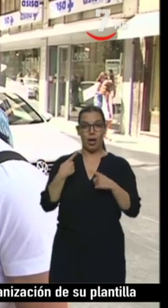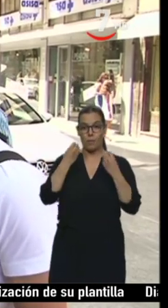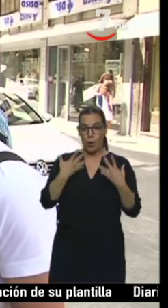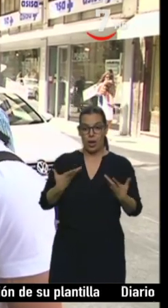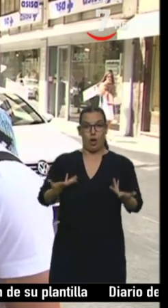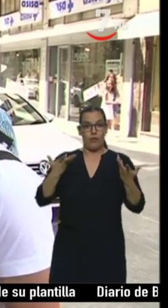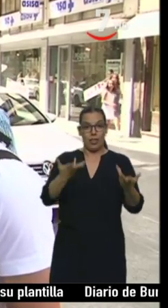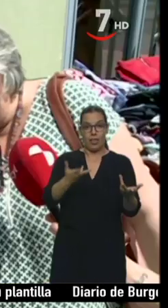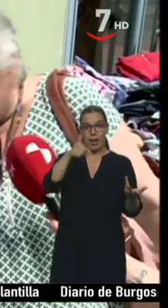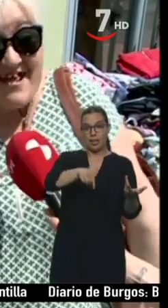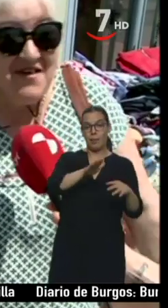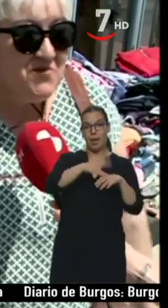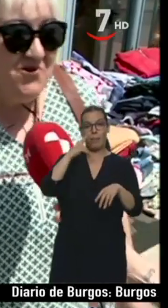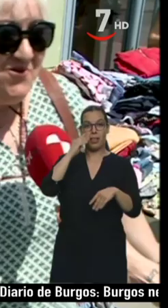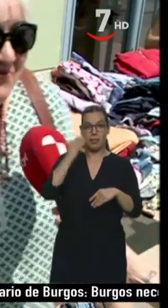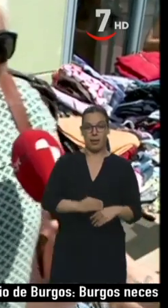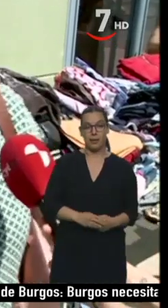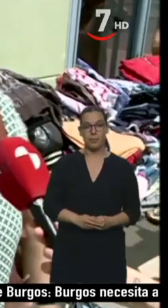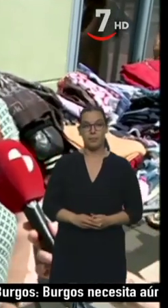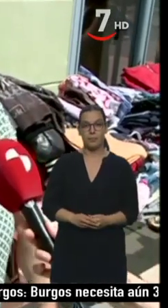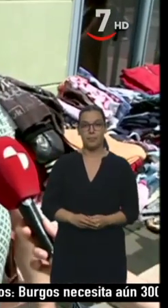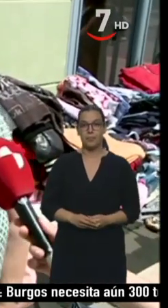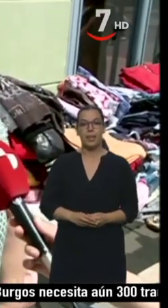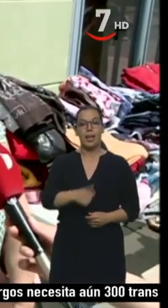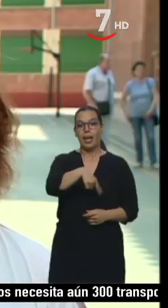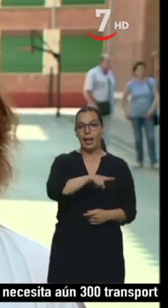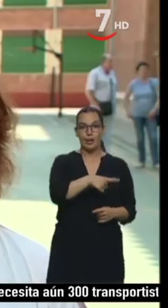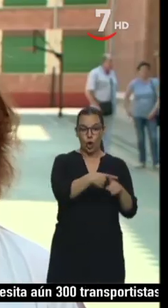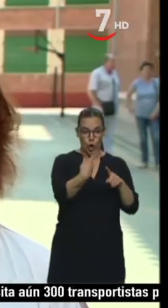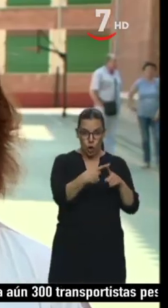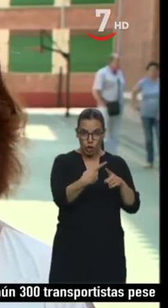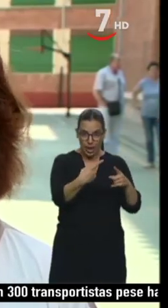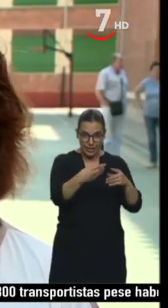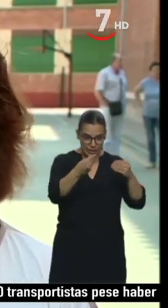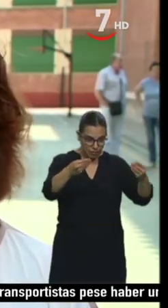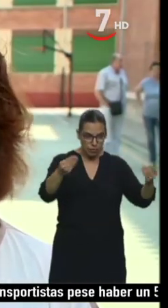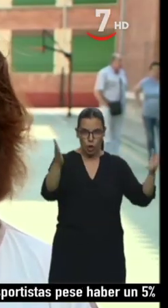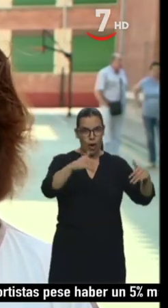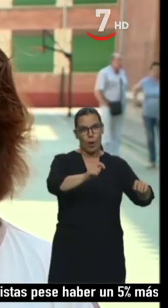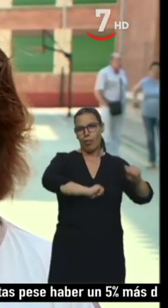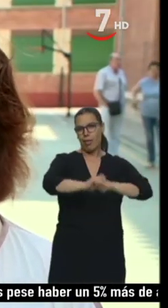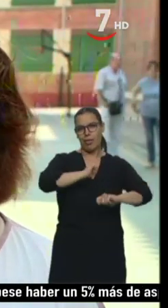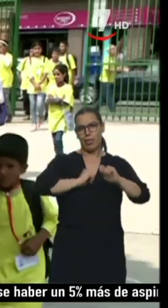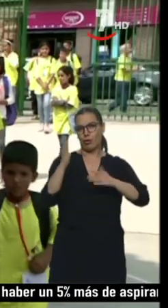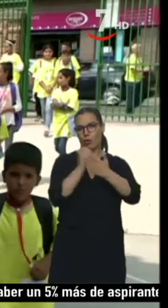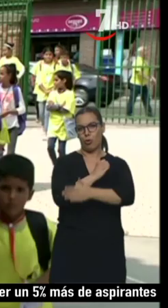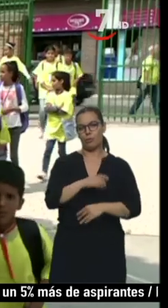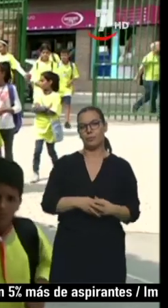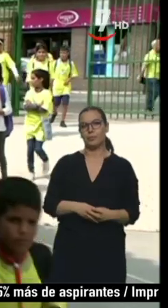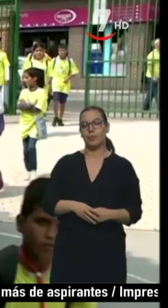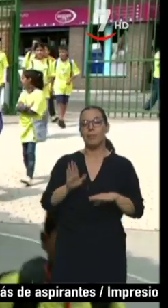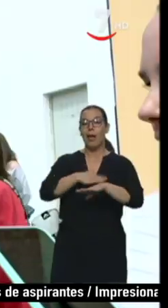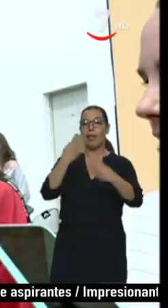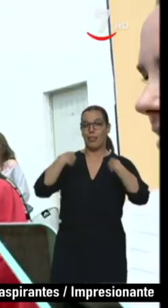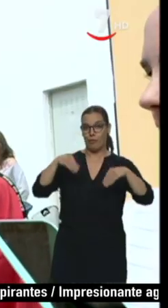que sea una buena experiencia. No trae nada, pero nos dan mucho. Riqueza en todos los sentidos. Y para